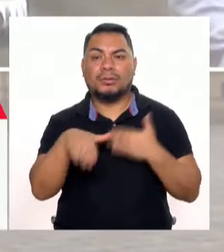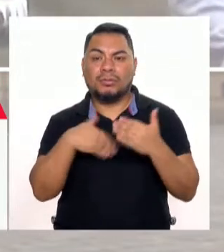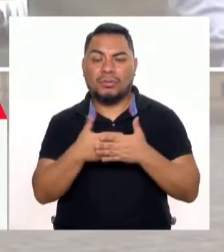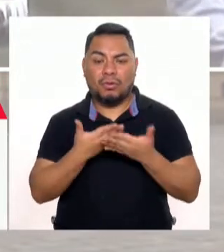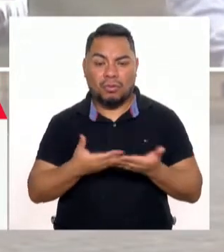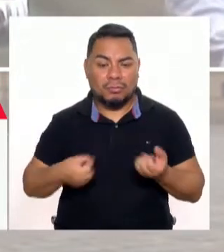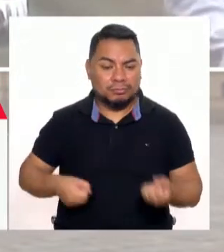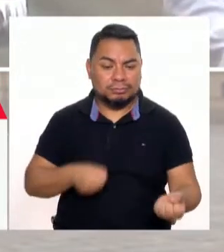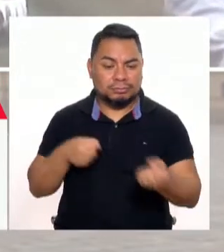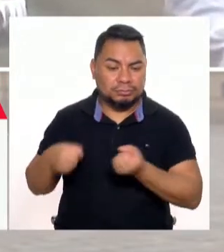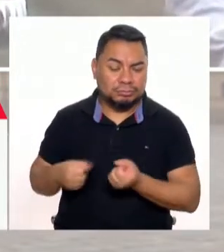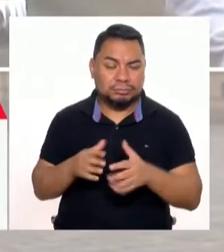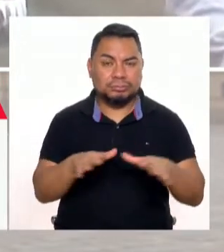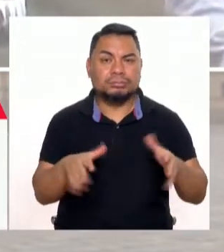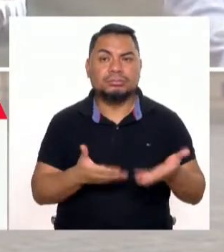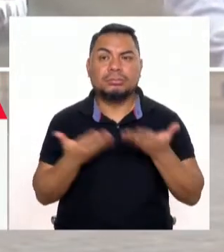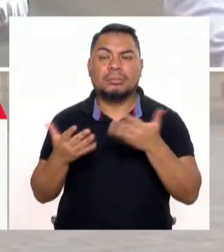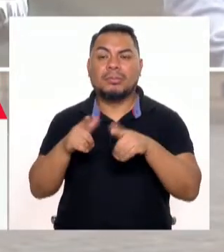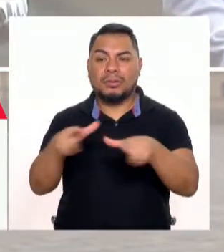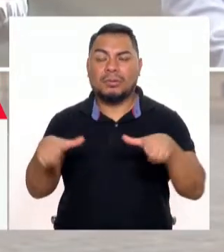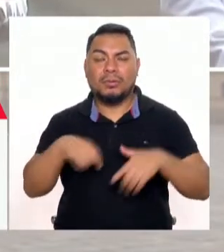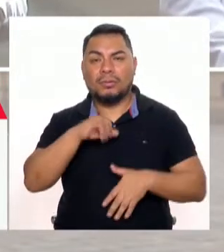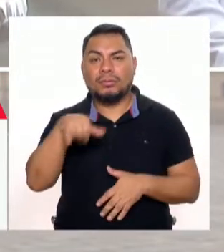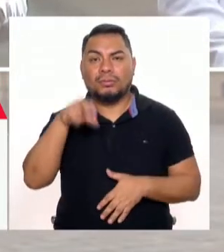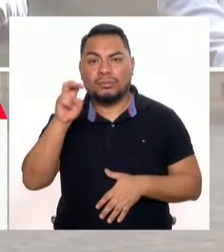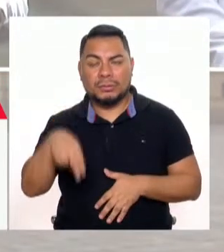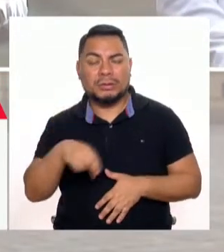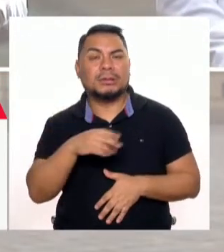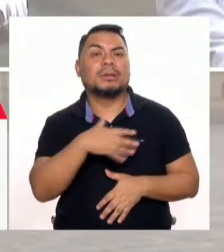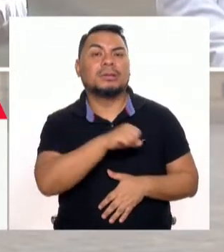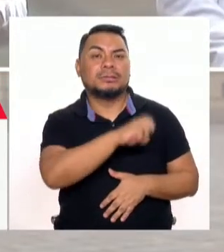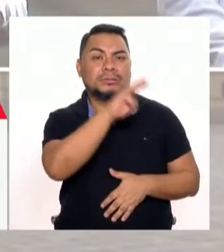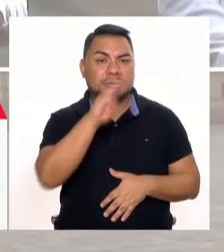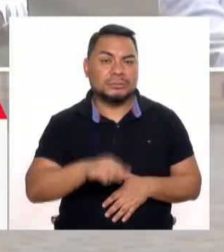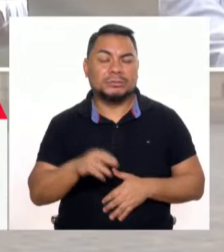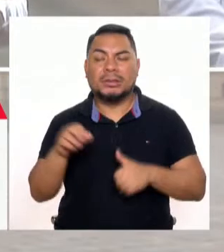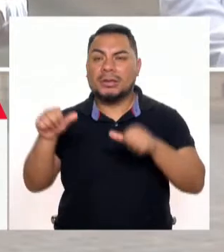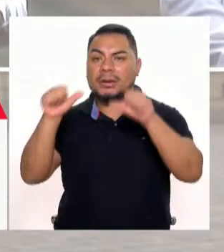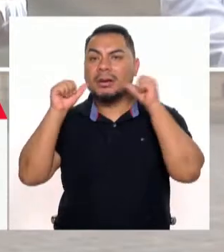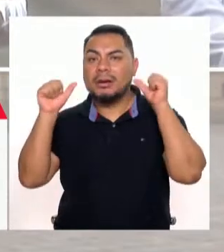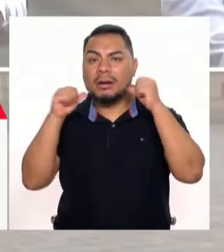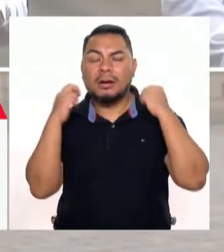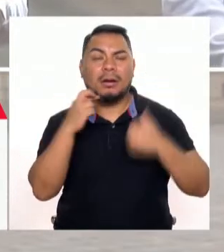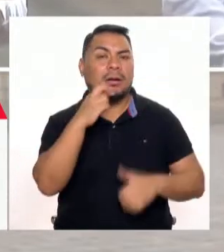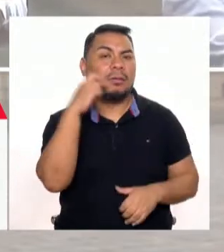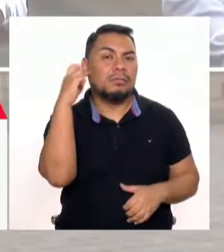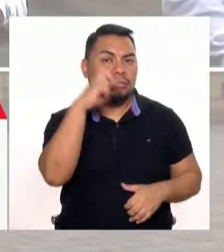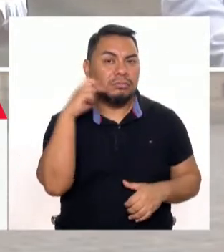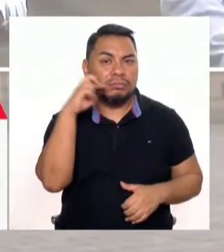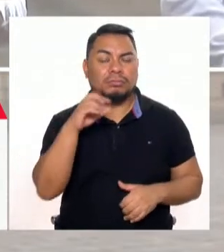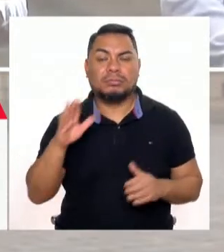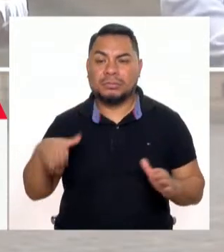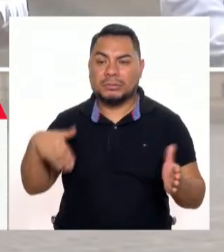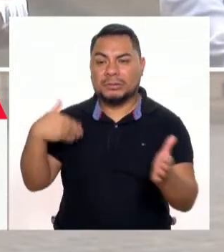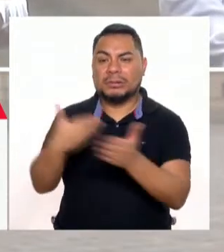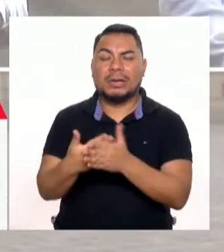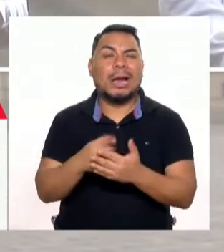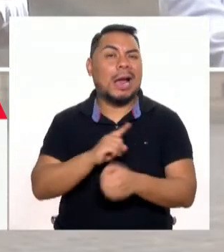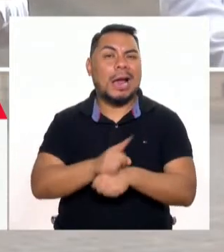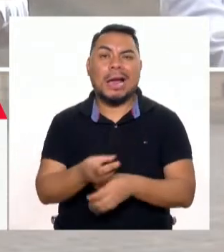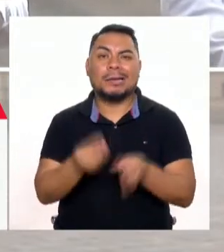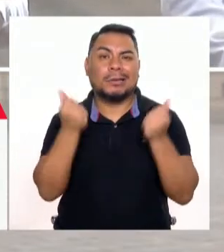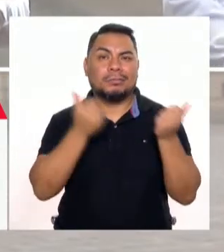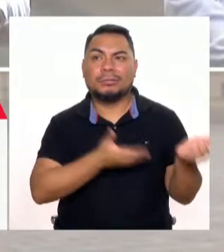agrícola en regiones como junín San Martín amazonas y puno llegue más rápido